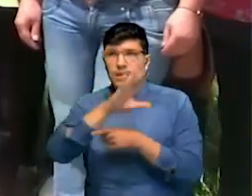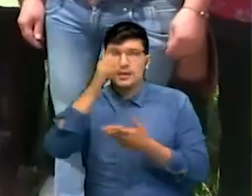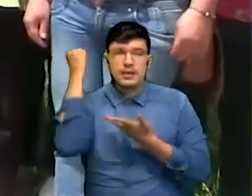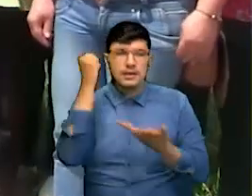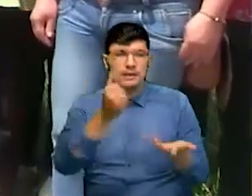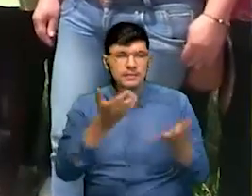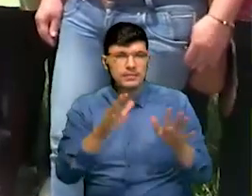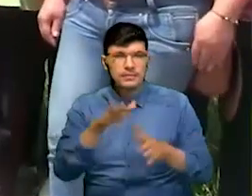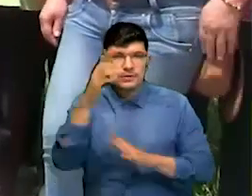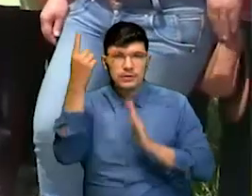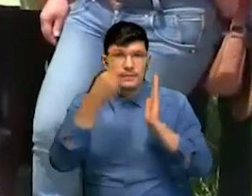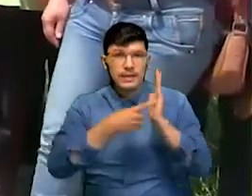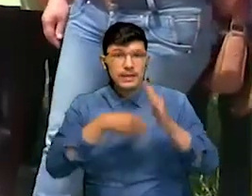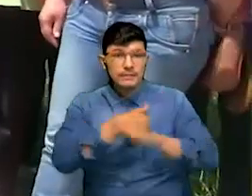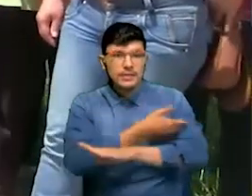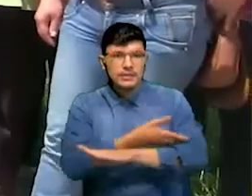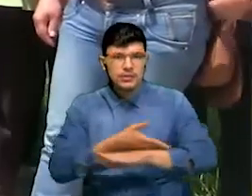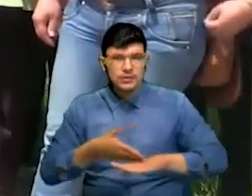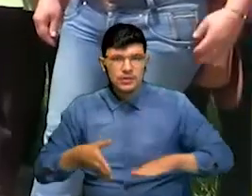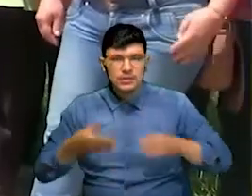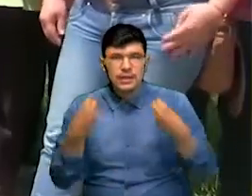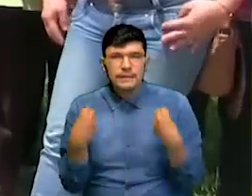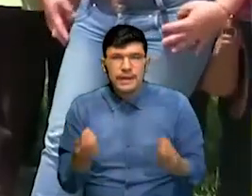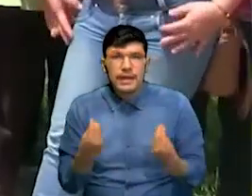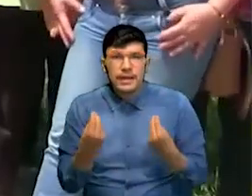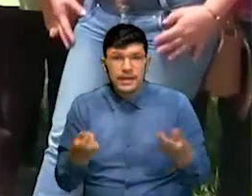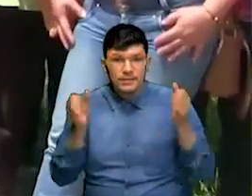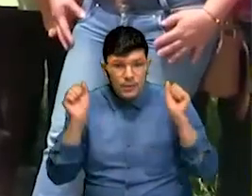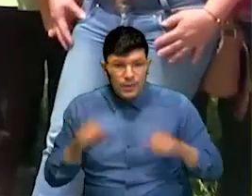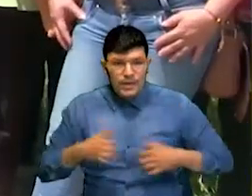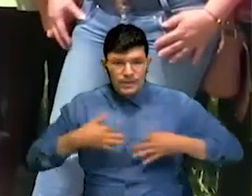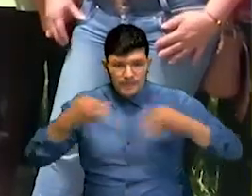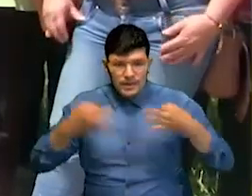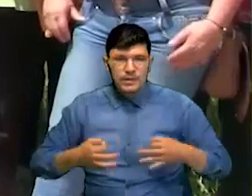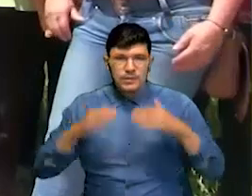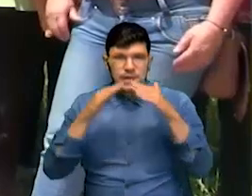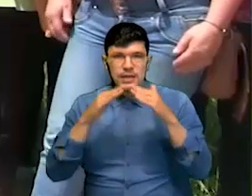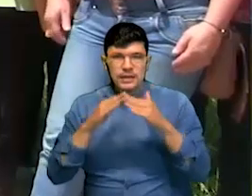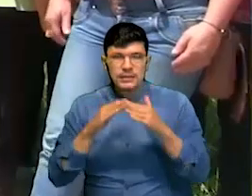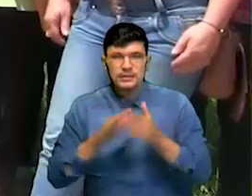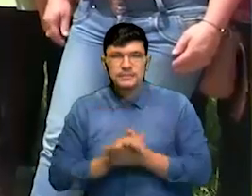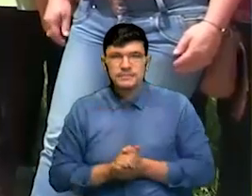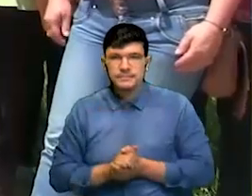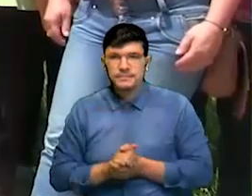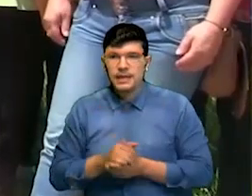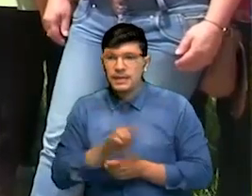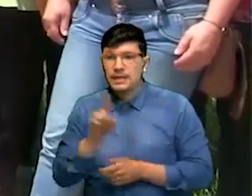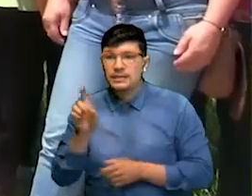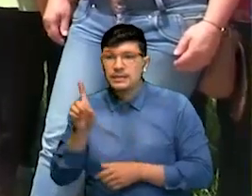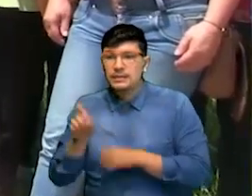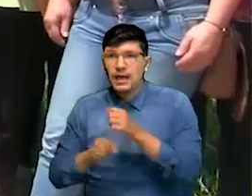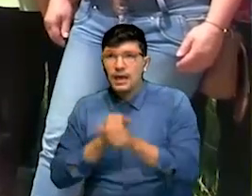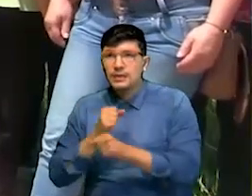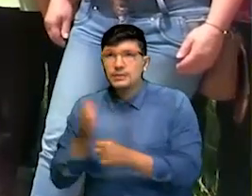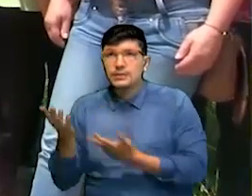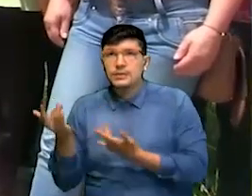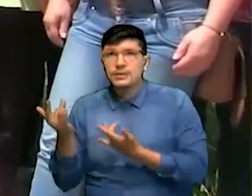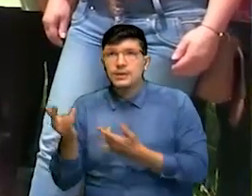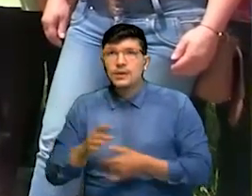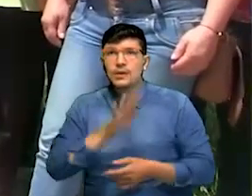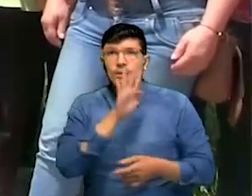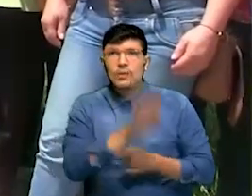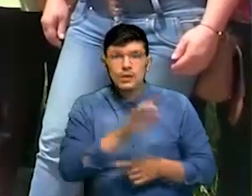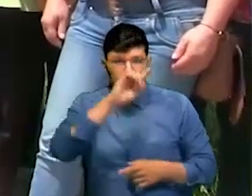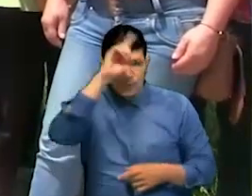mil millones de pesos para poder tener una casa digna 16 años llevan esperando 4 gobiernos